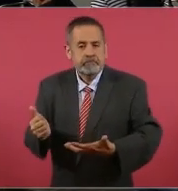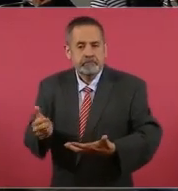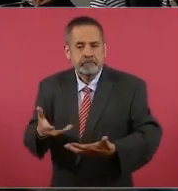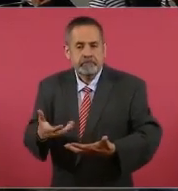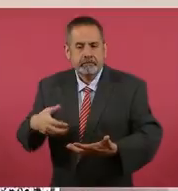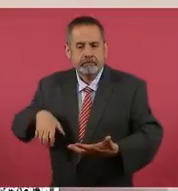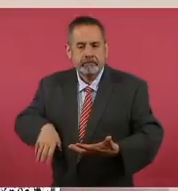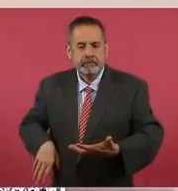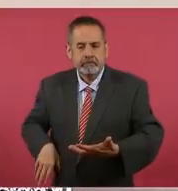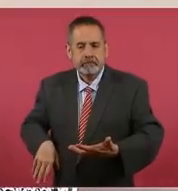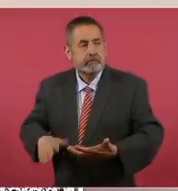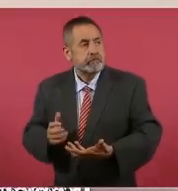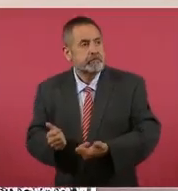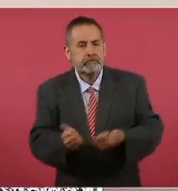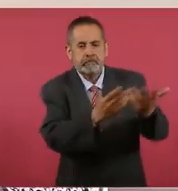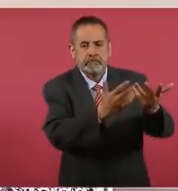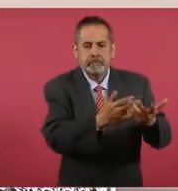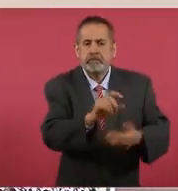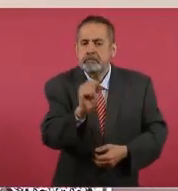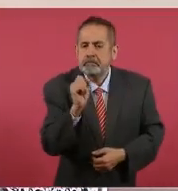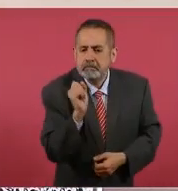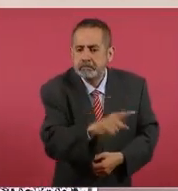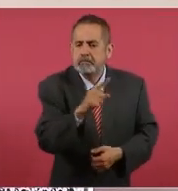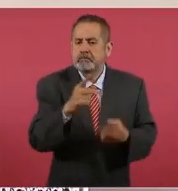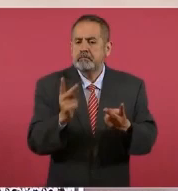O sea, se lo robaban